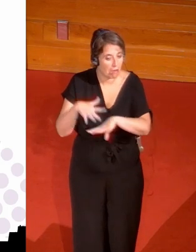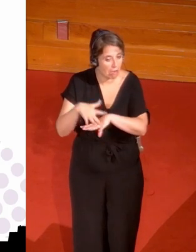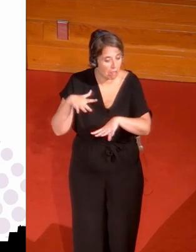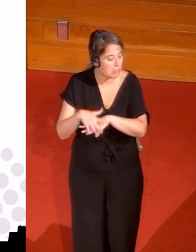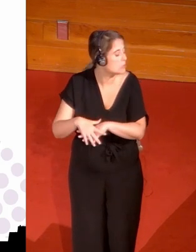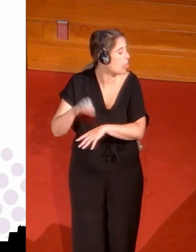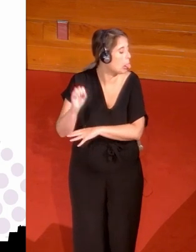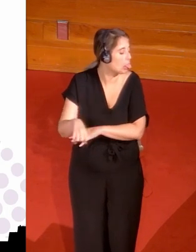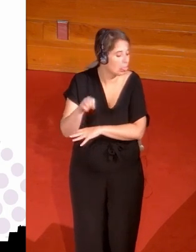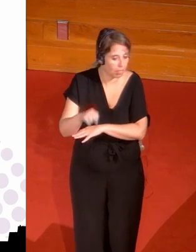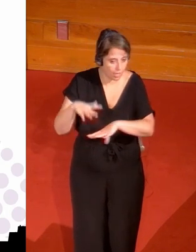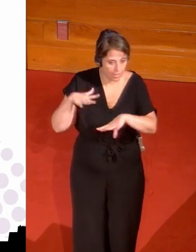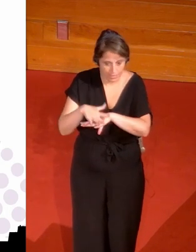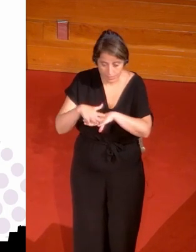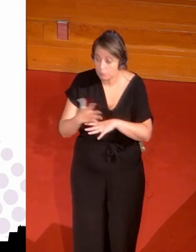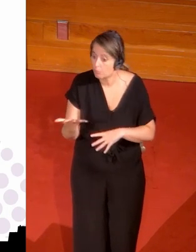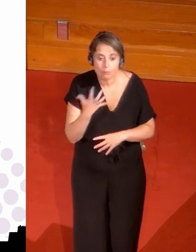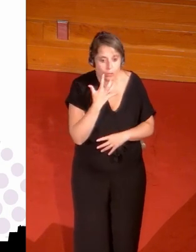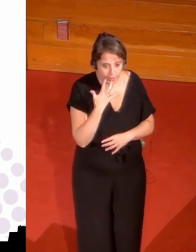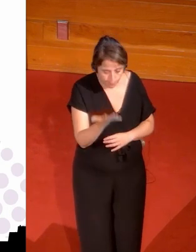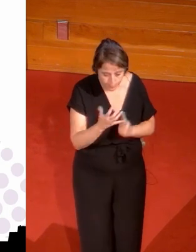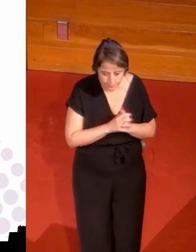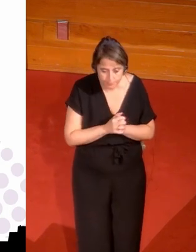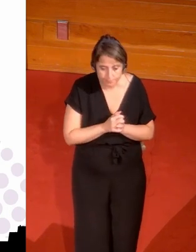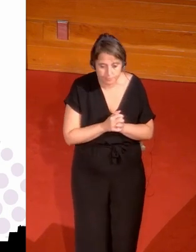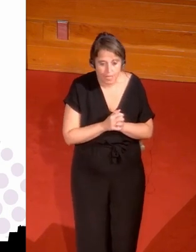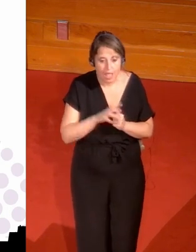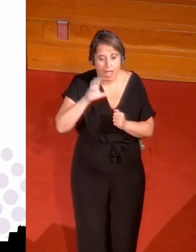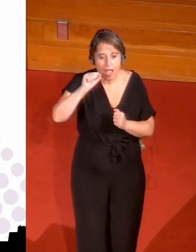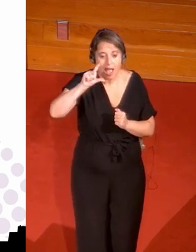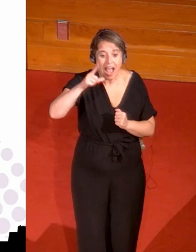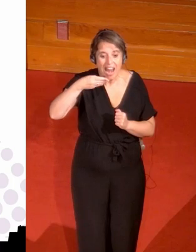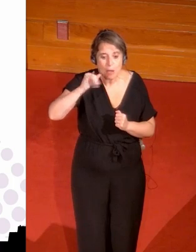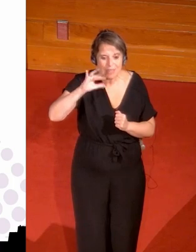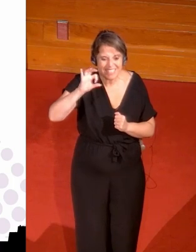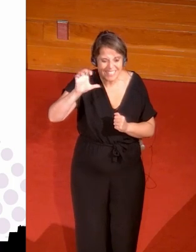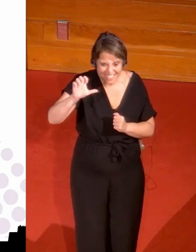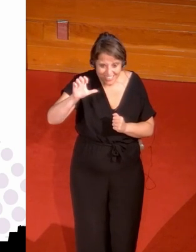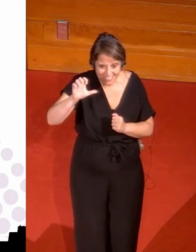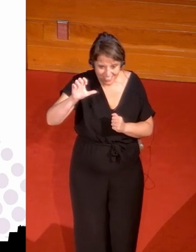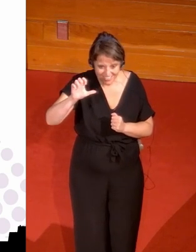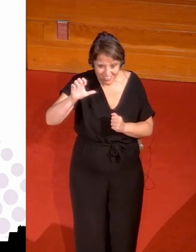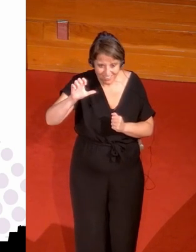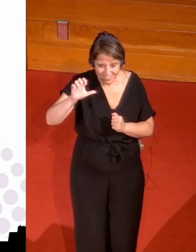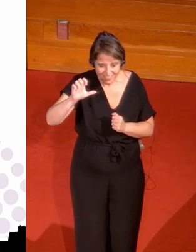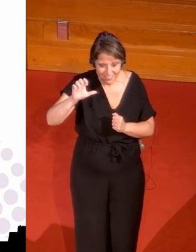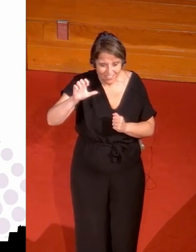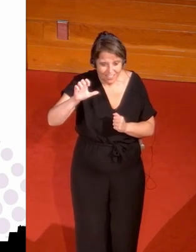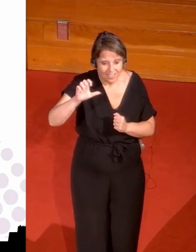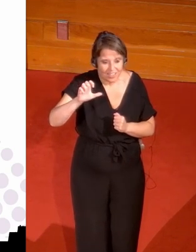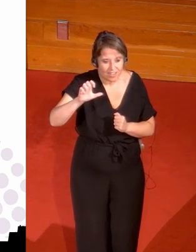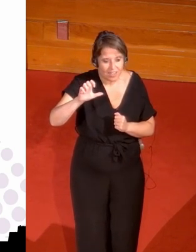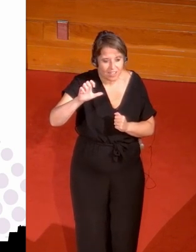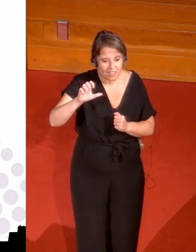mensaje que circula en las redes por ejemplo el fenómeno alvise la cantidad de gente que